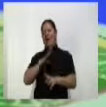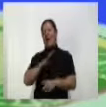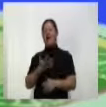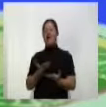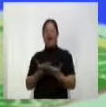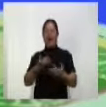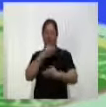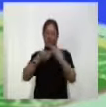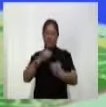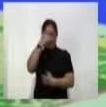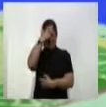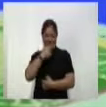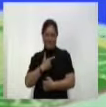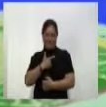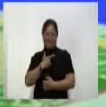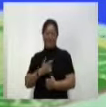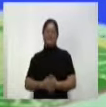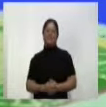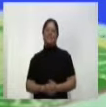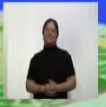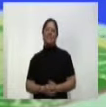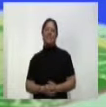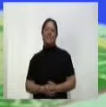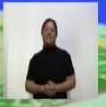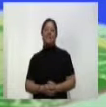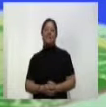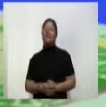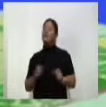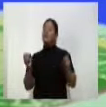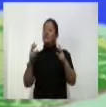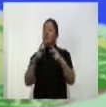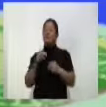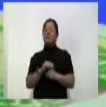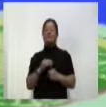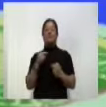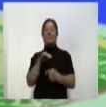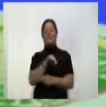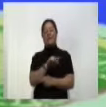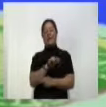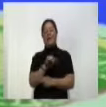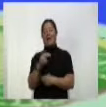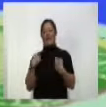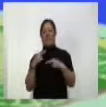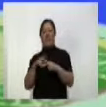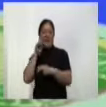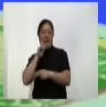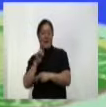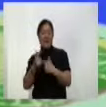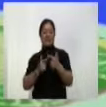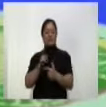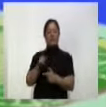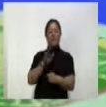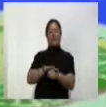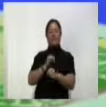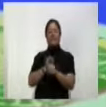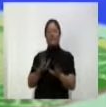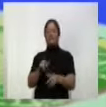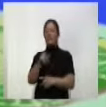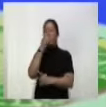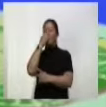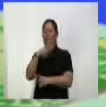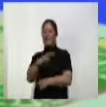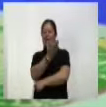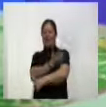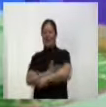en la tercera emisión de Ahora Noticias. Me despido, Marian Maestra. Regresamos con ustedes para más información y que tengan una excelente